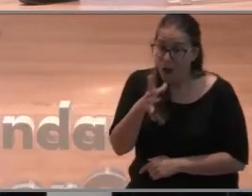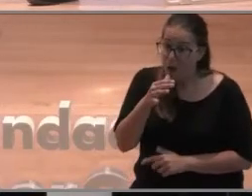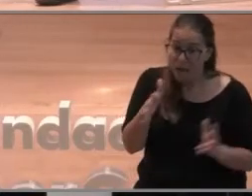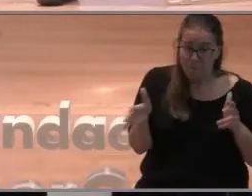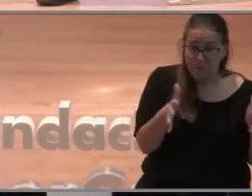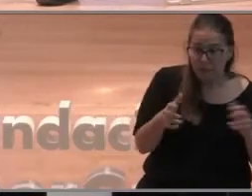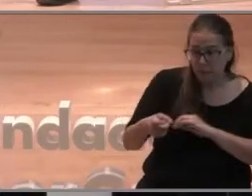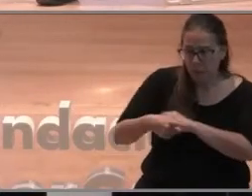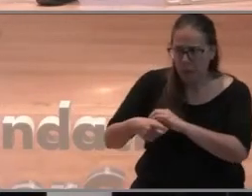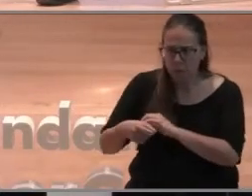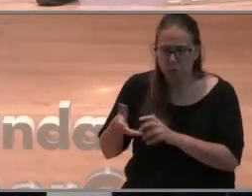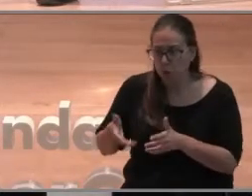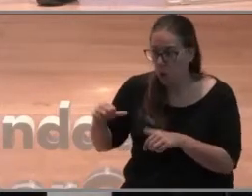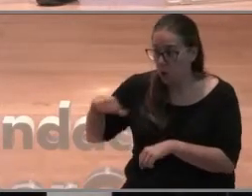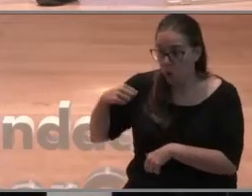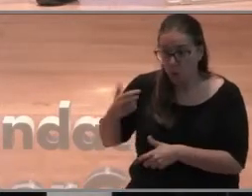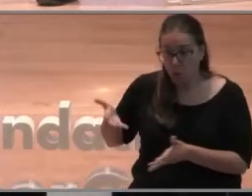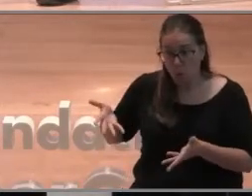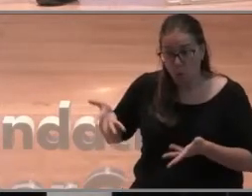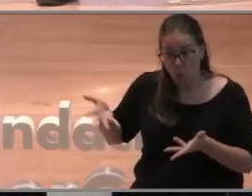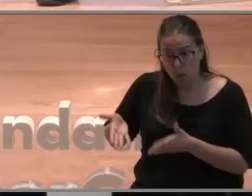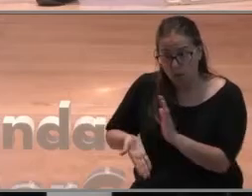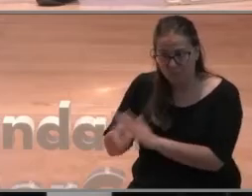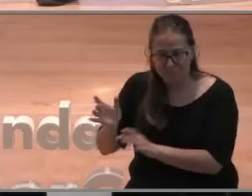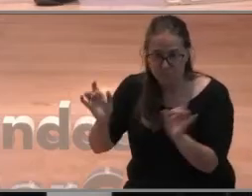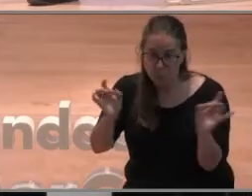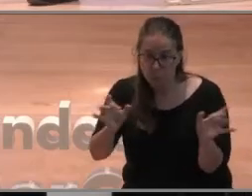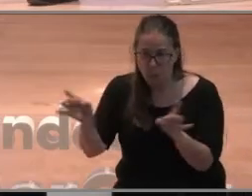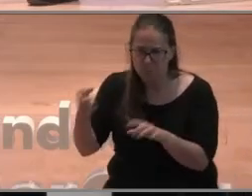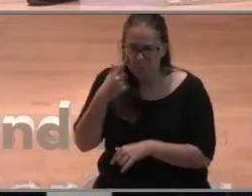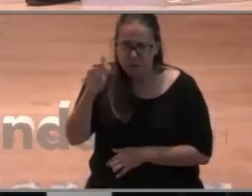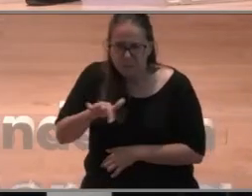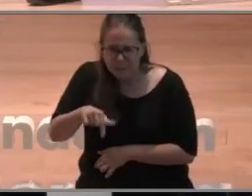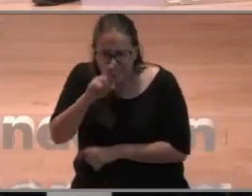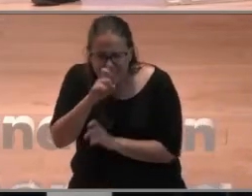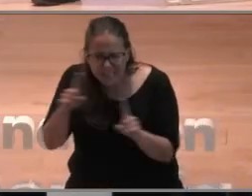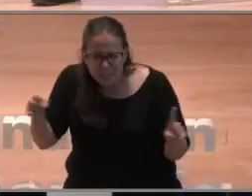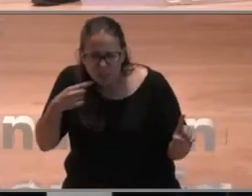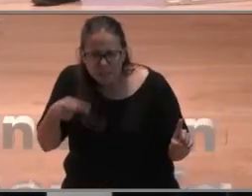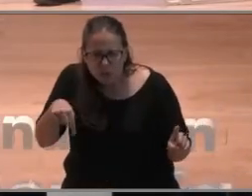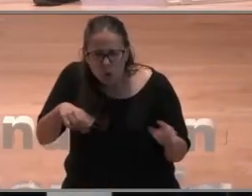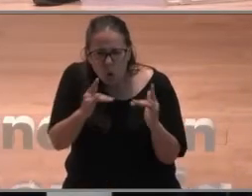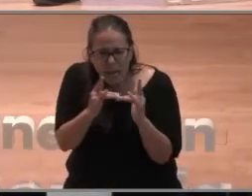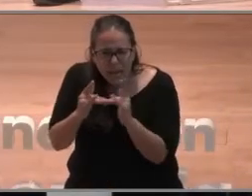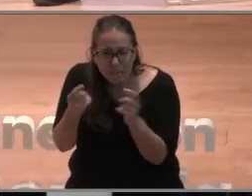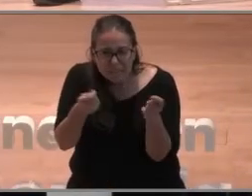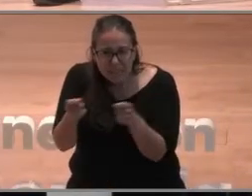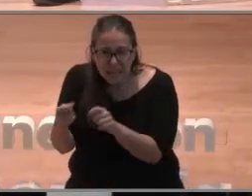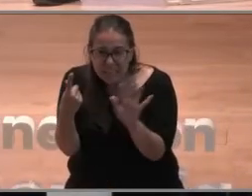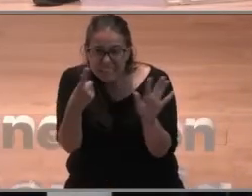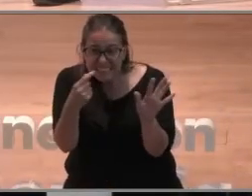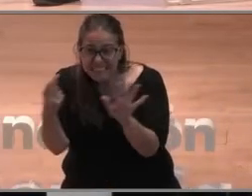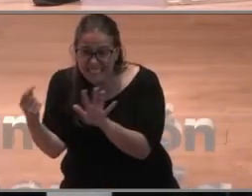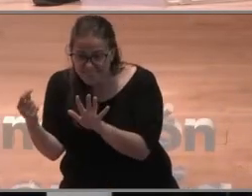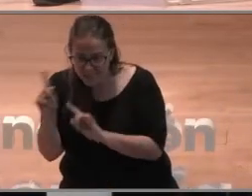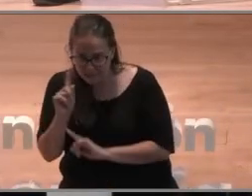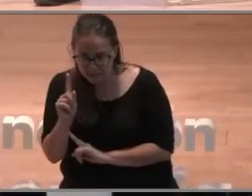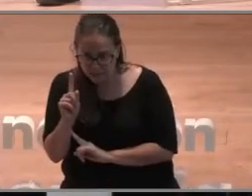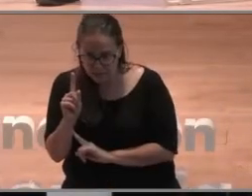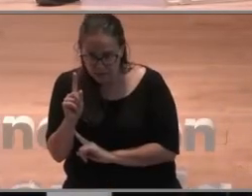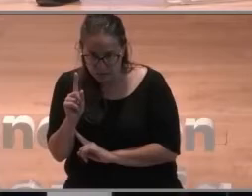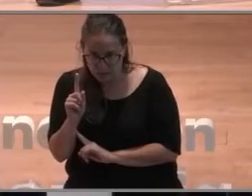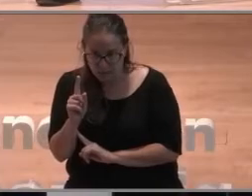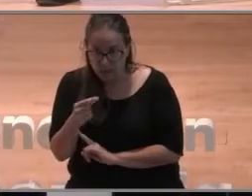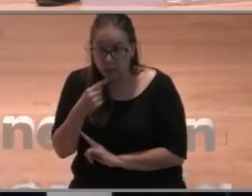te cierran, no sé cuántas camas iban a cerrar este año, 600, ¿no? Creo, en toda la comunidad. Claro, son inercias, ¿eh? Son